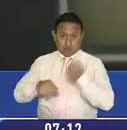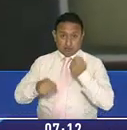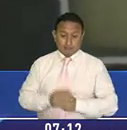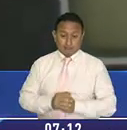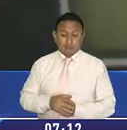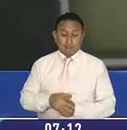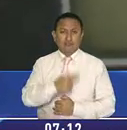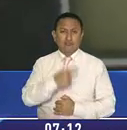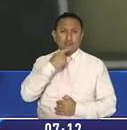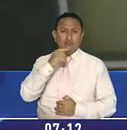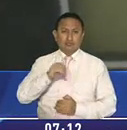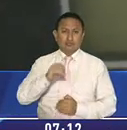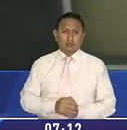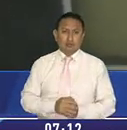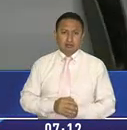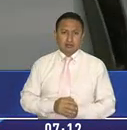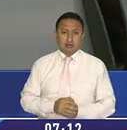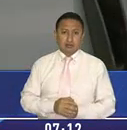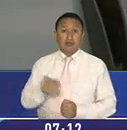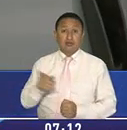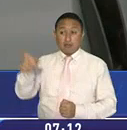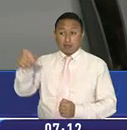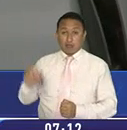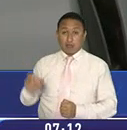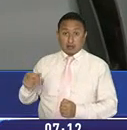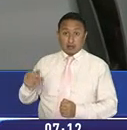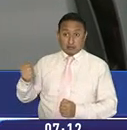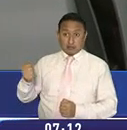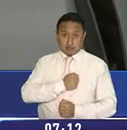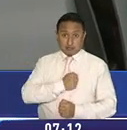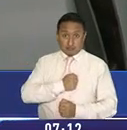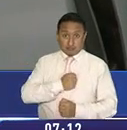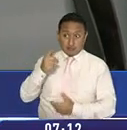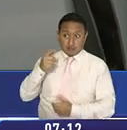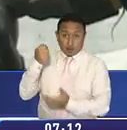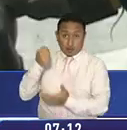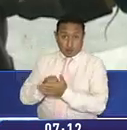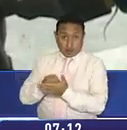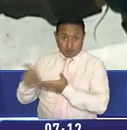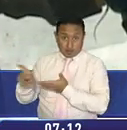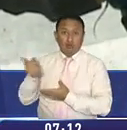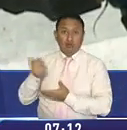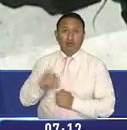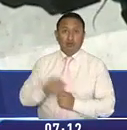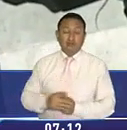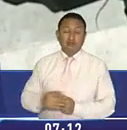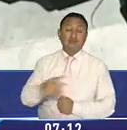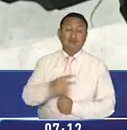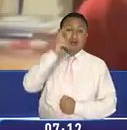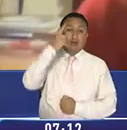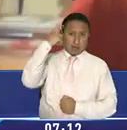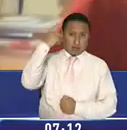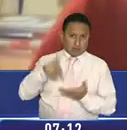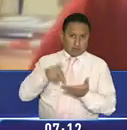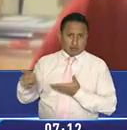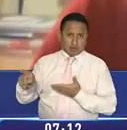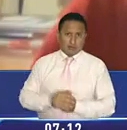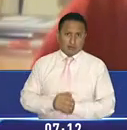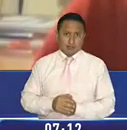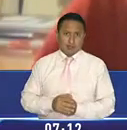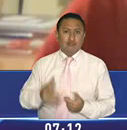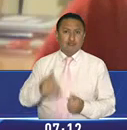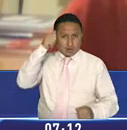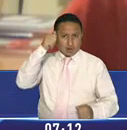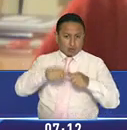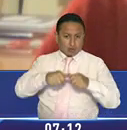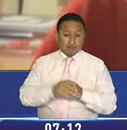no debería provenir del bolsillo del usuario que compra la gasolina, sino del Estado. Porque no olvidemos que anualmente